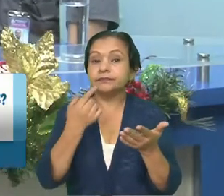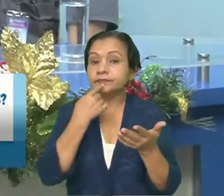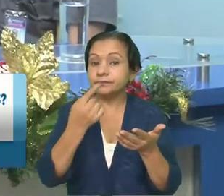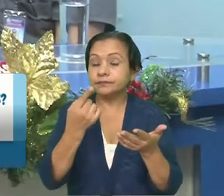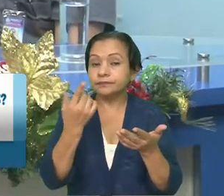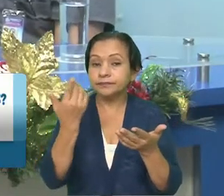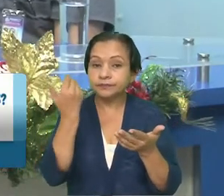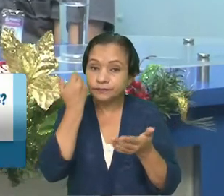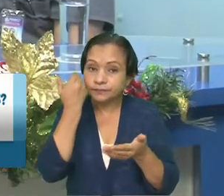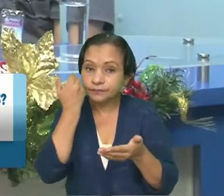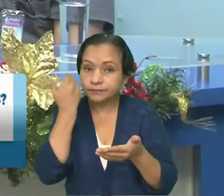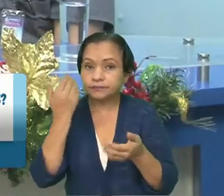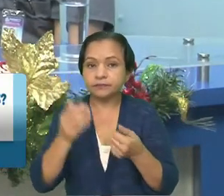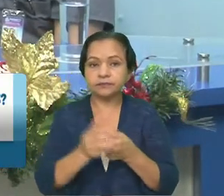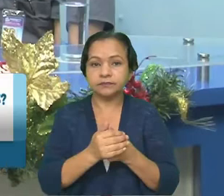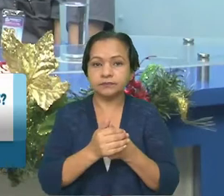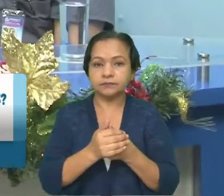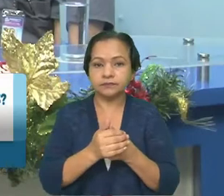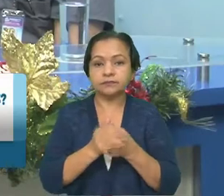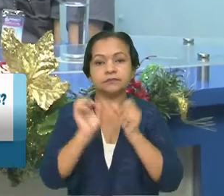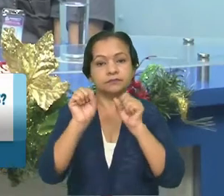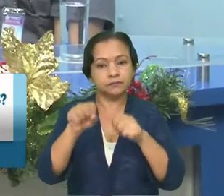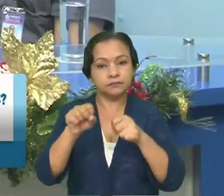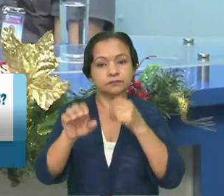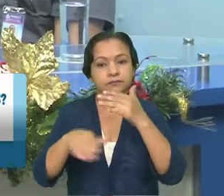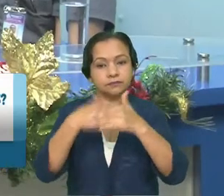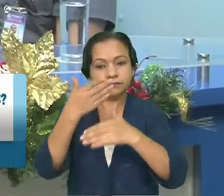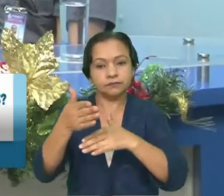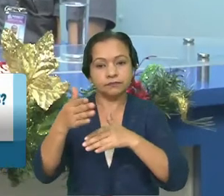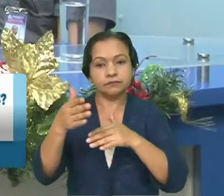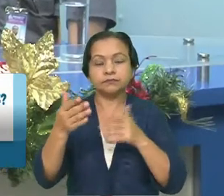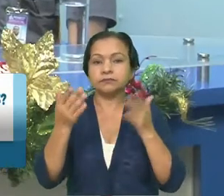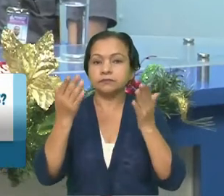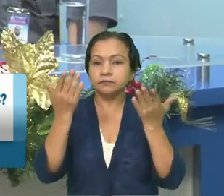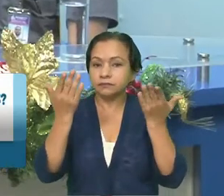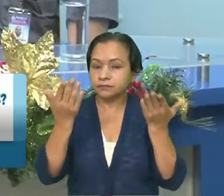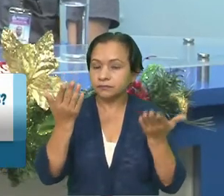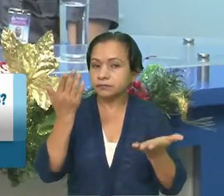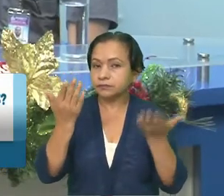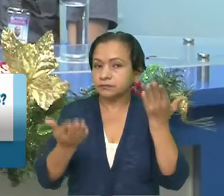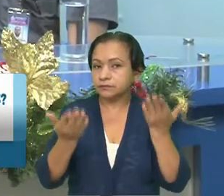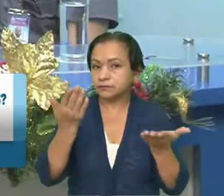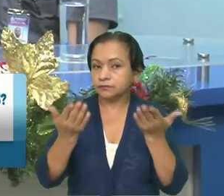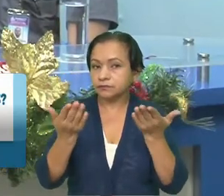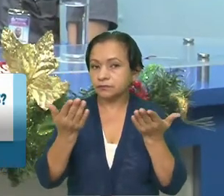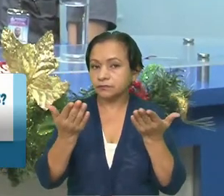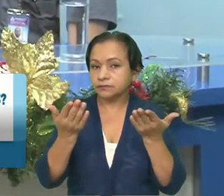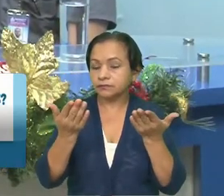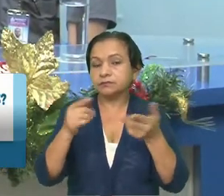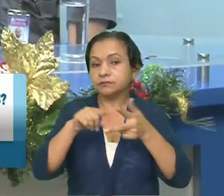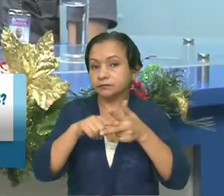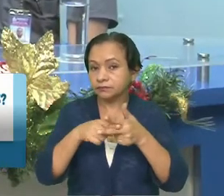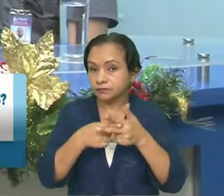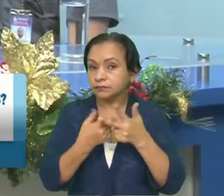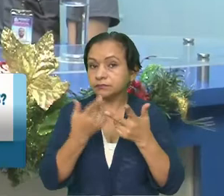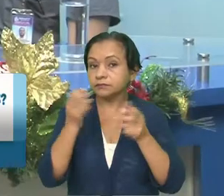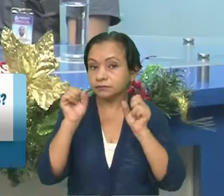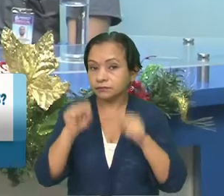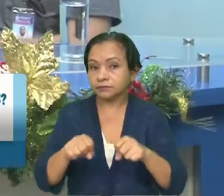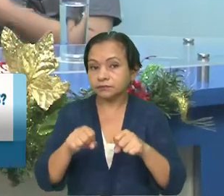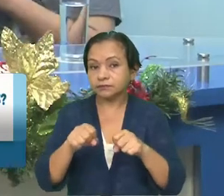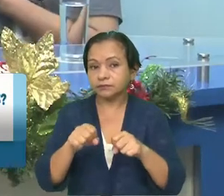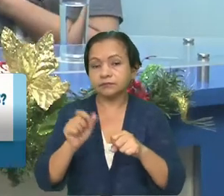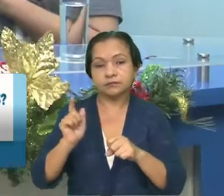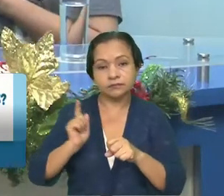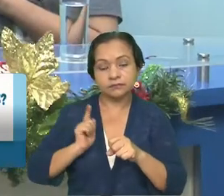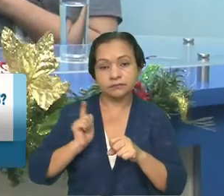una infección o una enfermedad viral nos puede exponer a la desmielinización? Puede ser el disparador. Es decir, yo